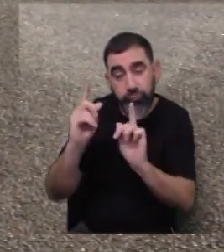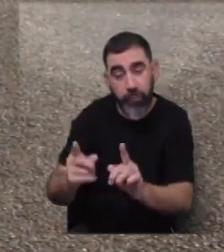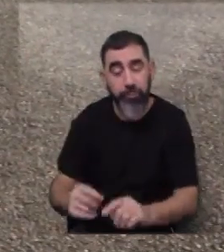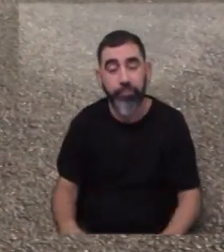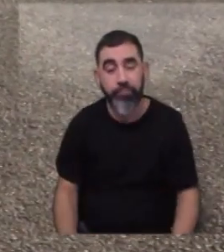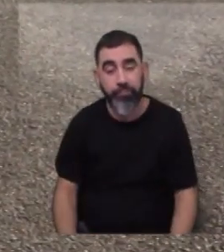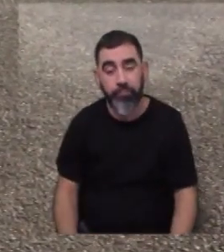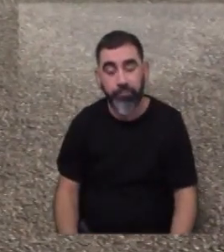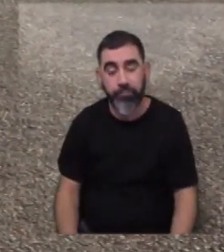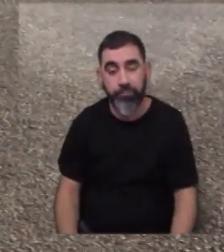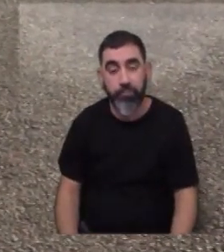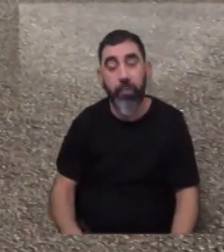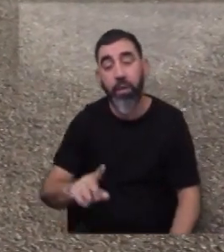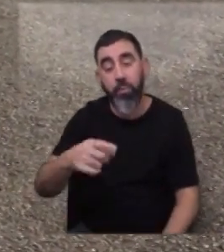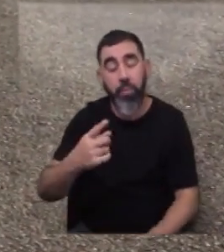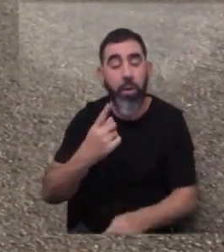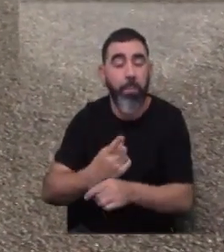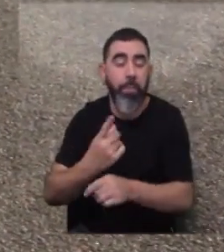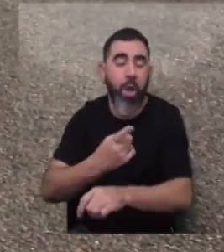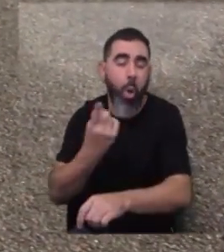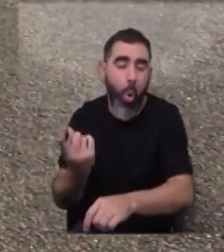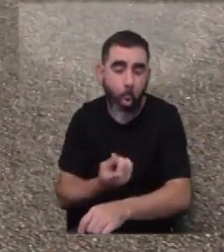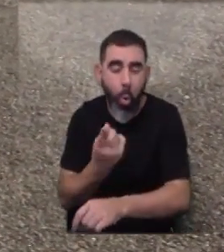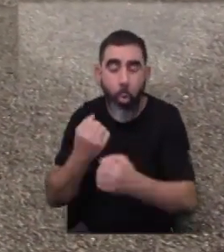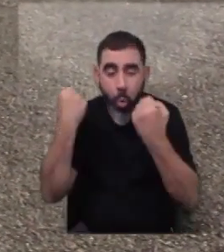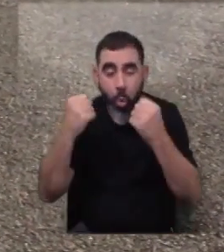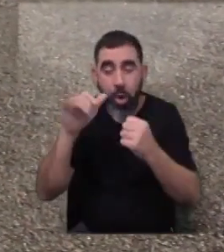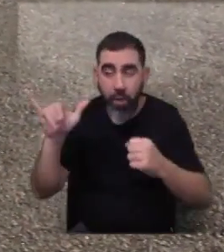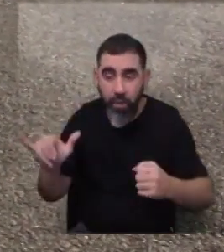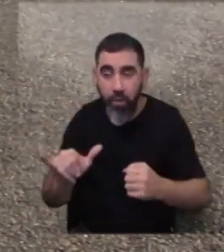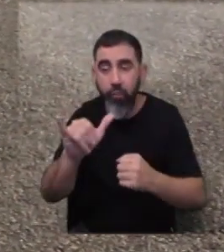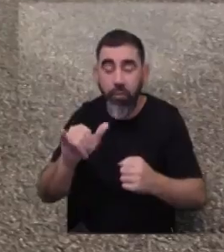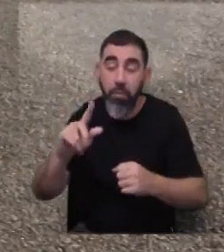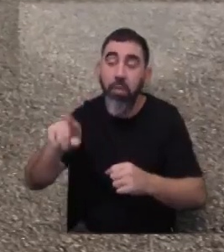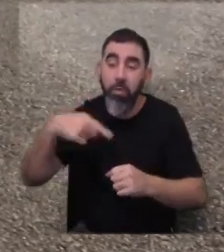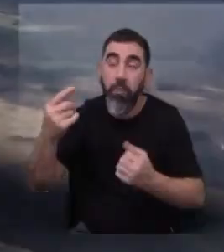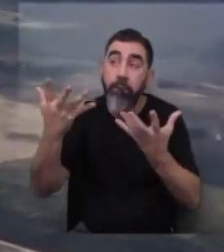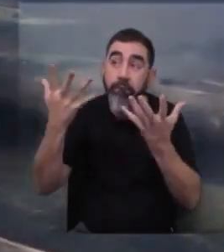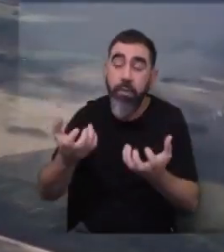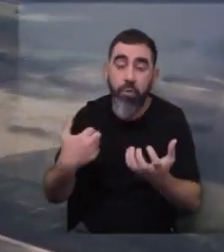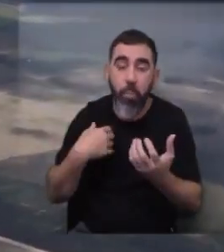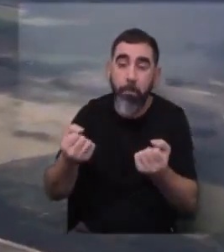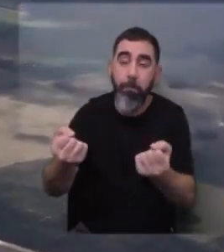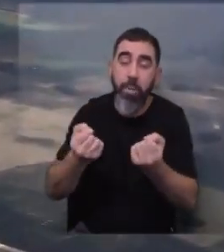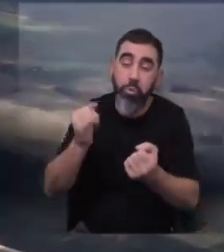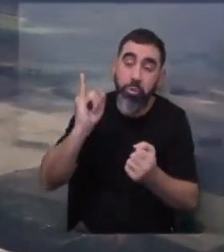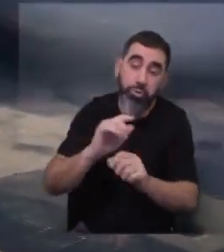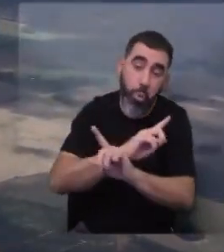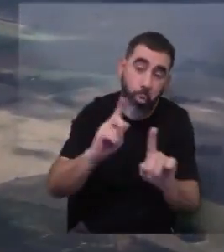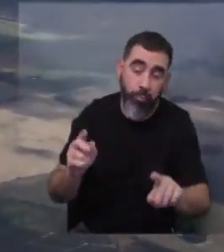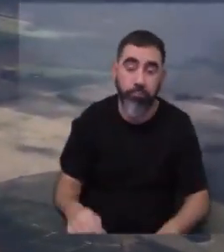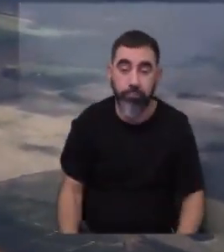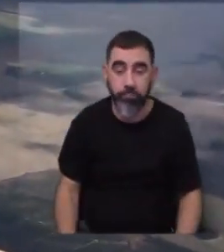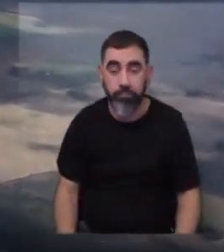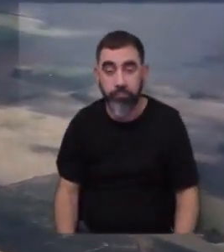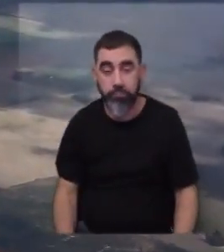sentido. Y después con las primeras horas de vuelo y el entrenamiento uno va decidiendo querer ser piloto o no, en función de